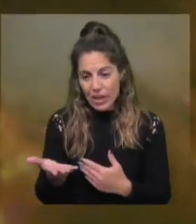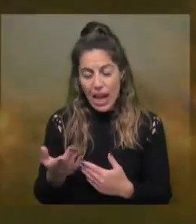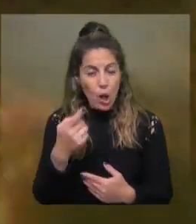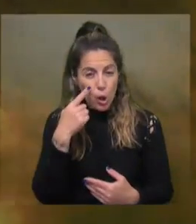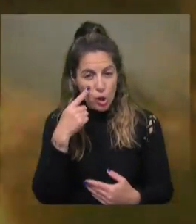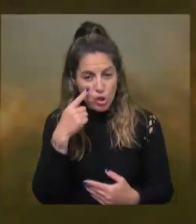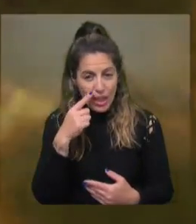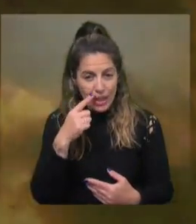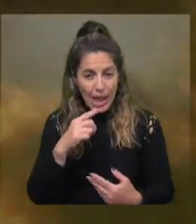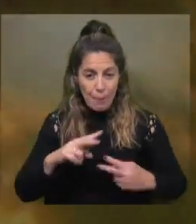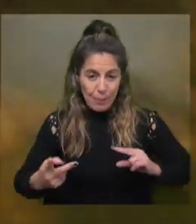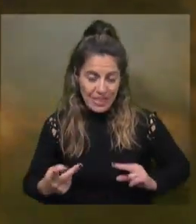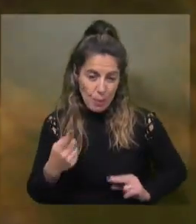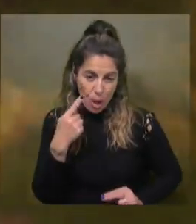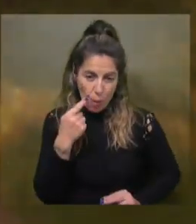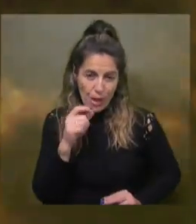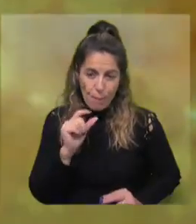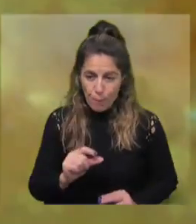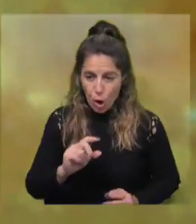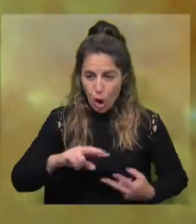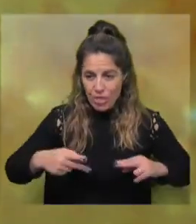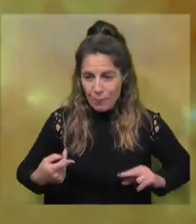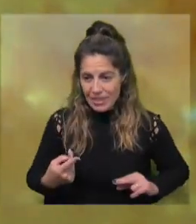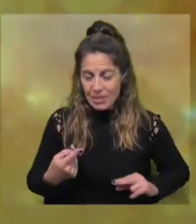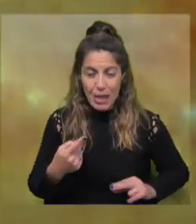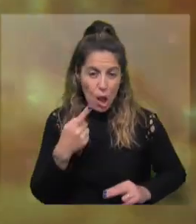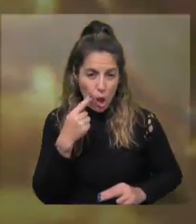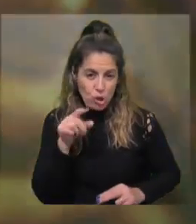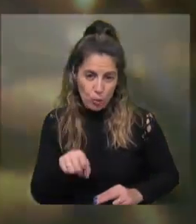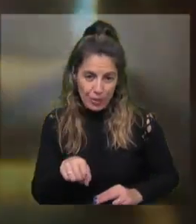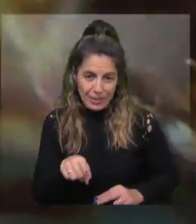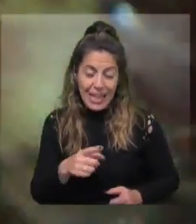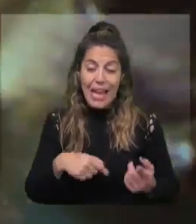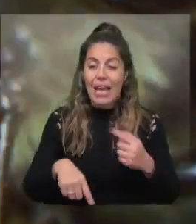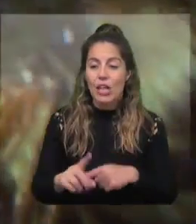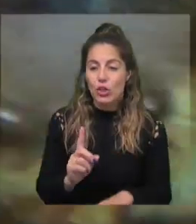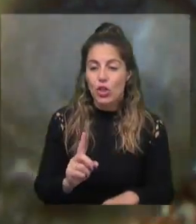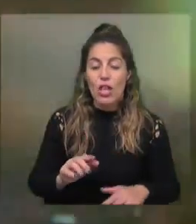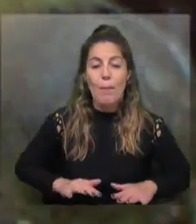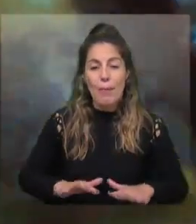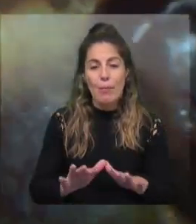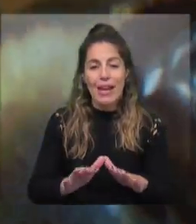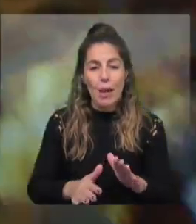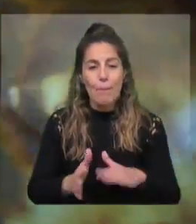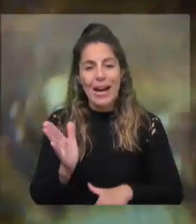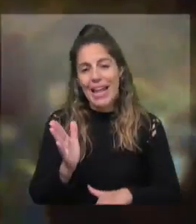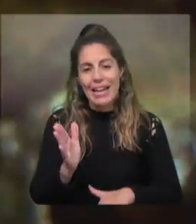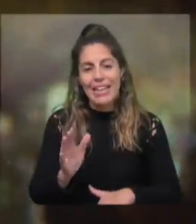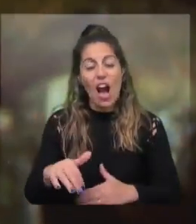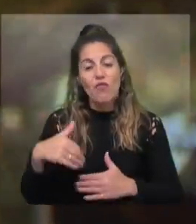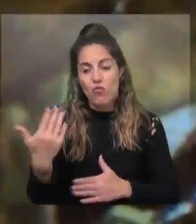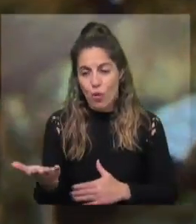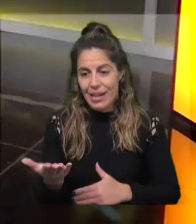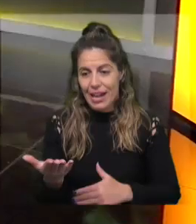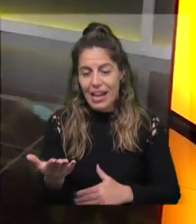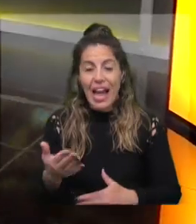a mis príncipes, aunque poco de príncipes tienen los zánganos. Entonces me preparé para ir de joda al mundo exterior,